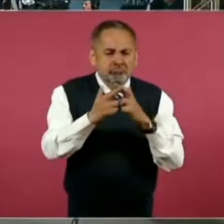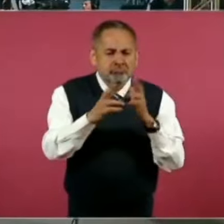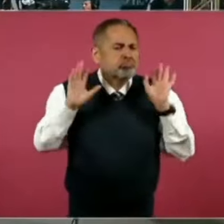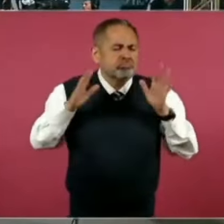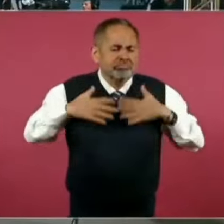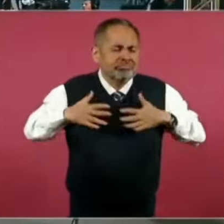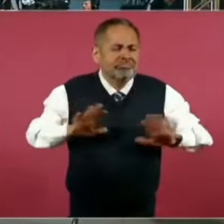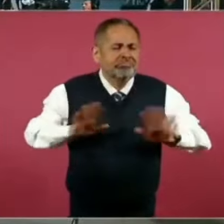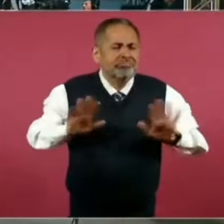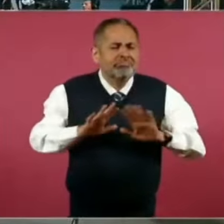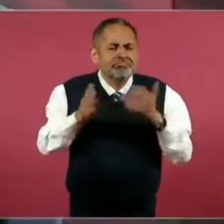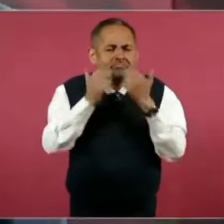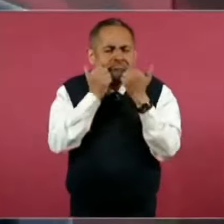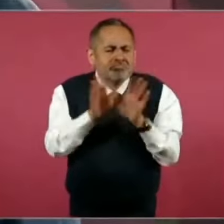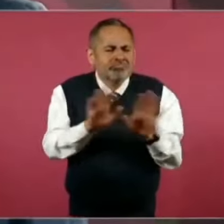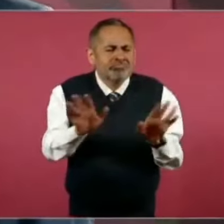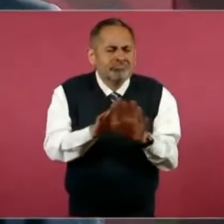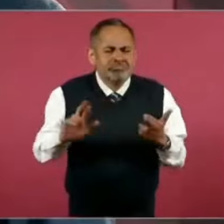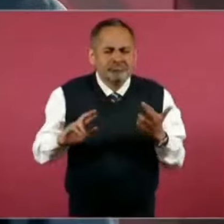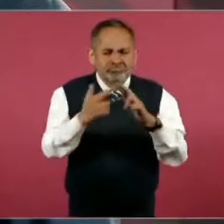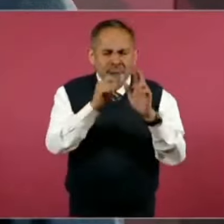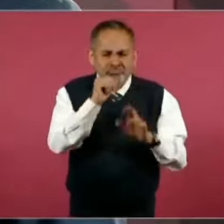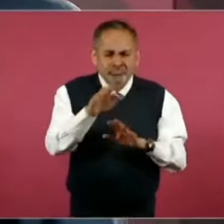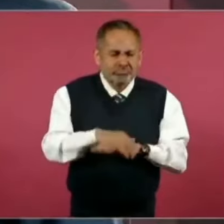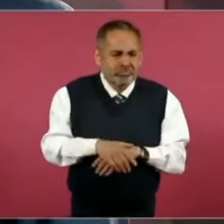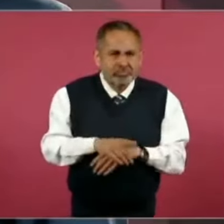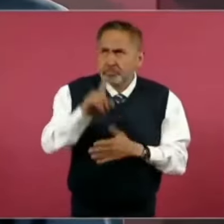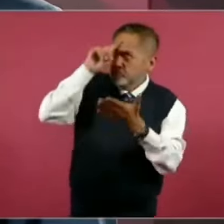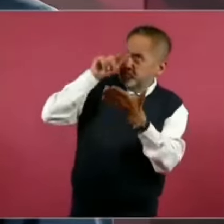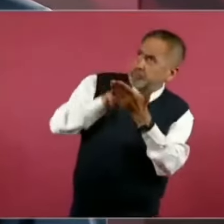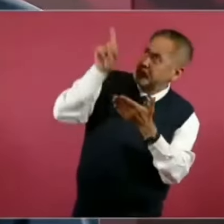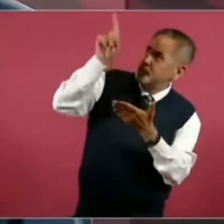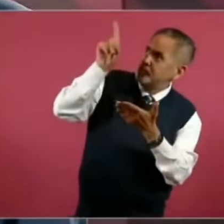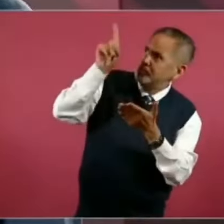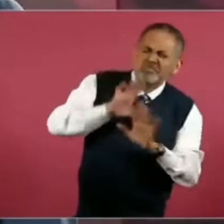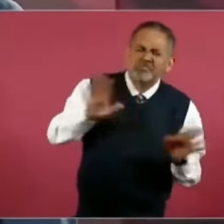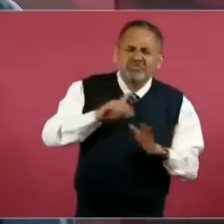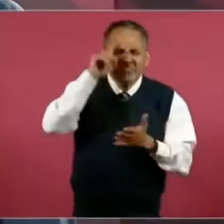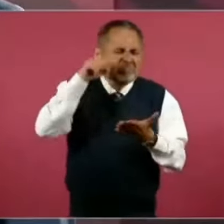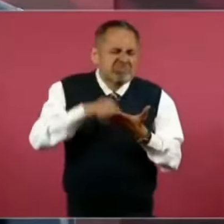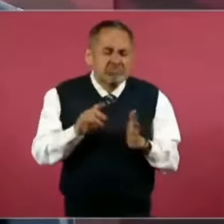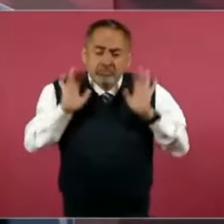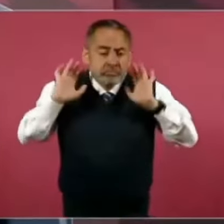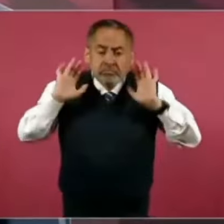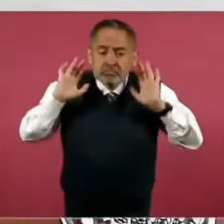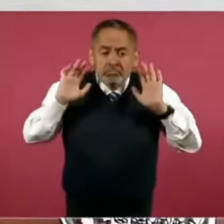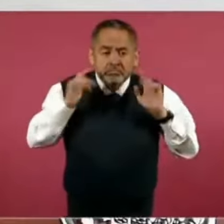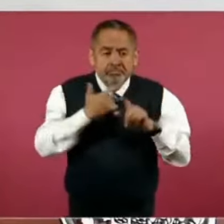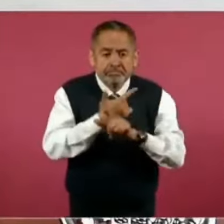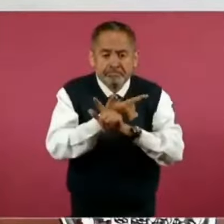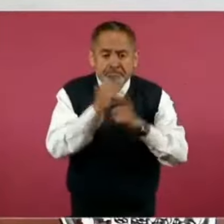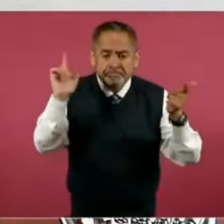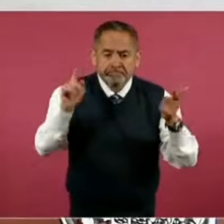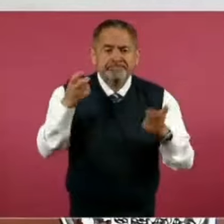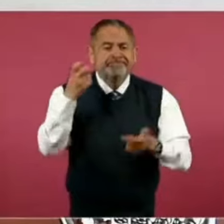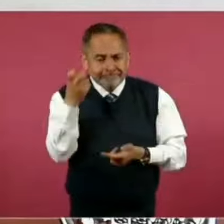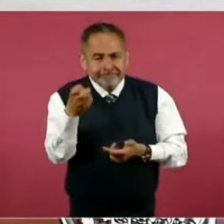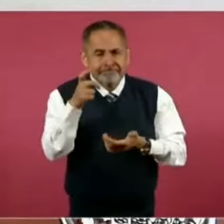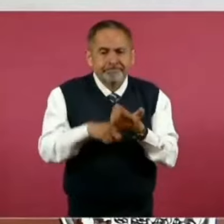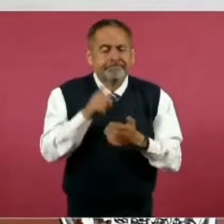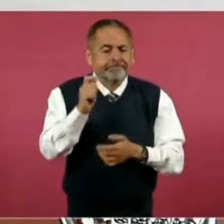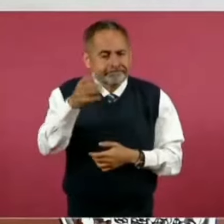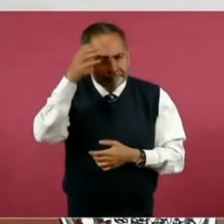tener ninguna, de ser creyente o no creyente. Eso es el Estado